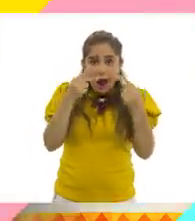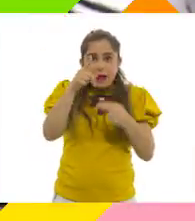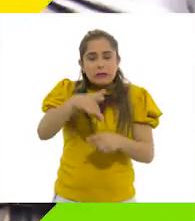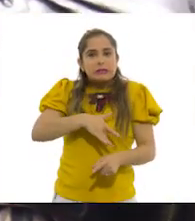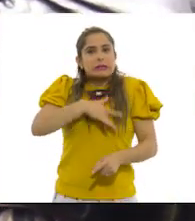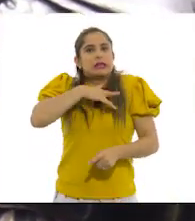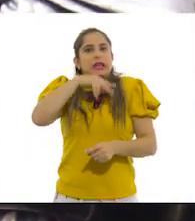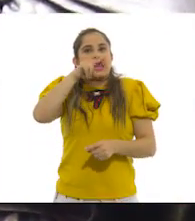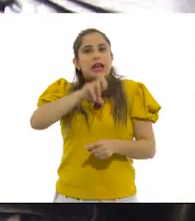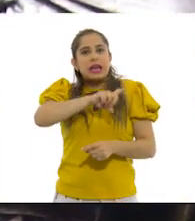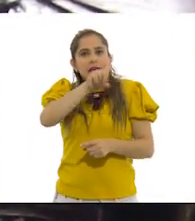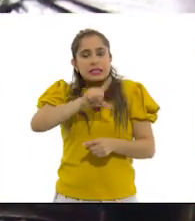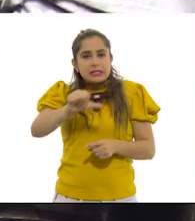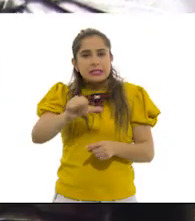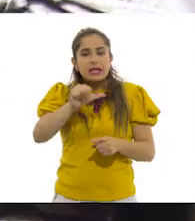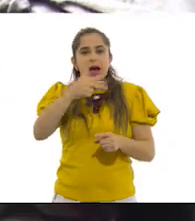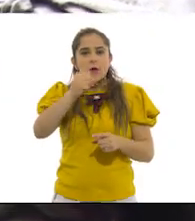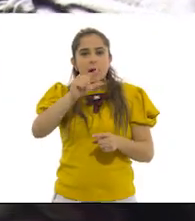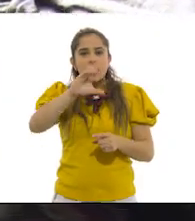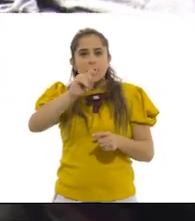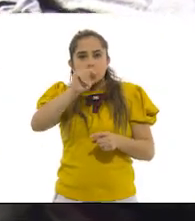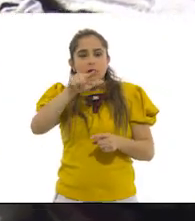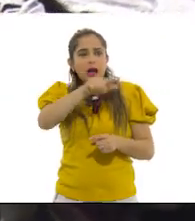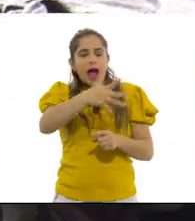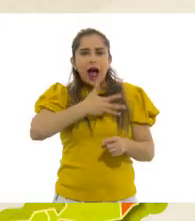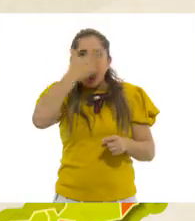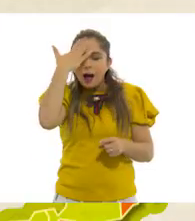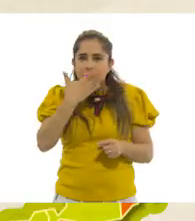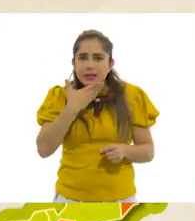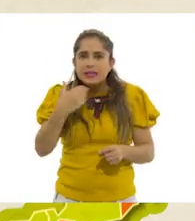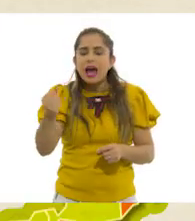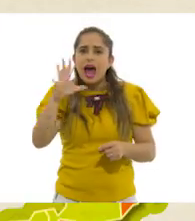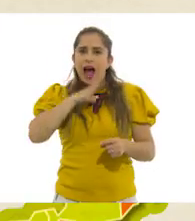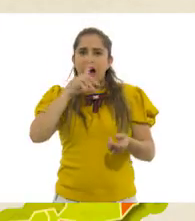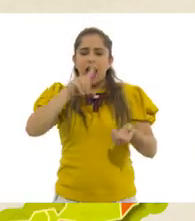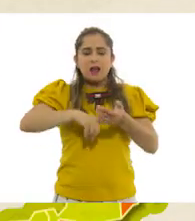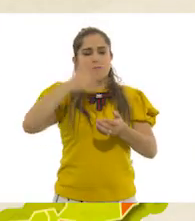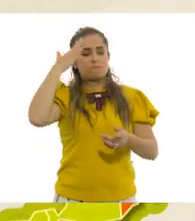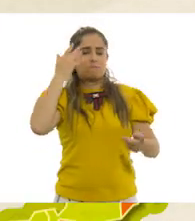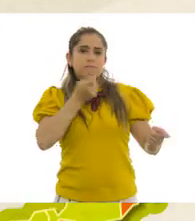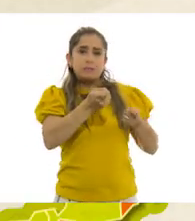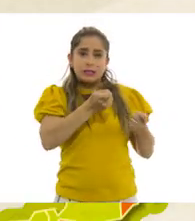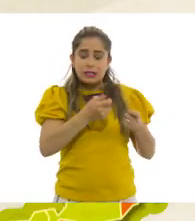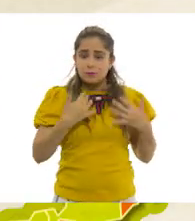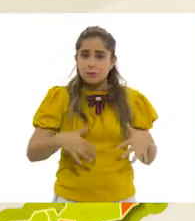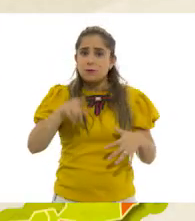Nezahualcóyotl, su liderazgo y todos sus talentos. Los invito a que desarrollen sus